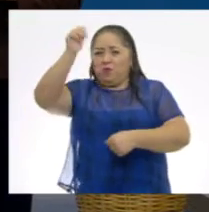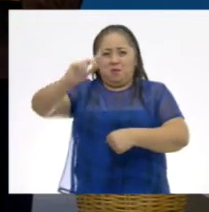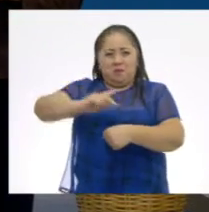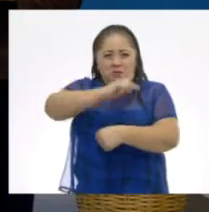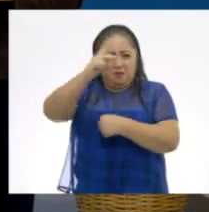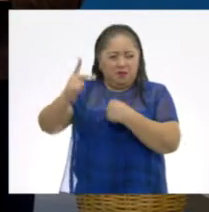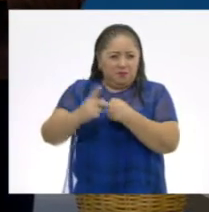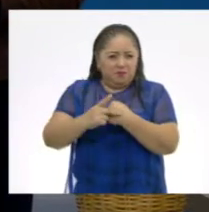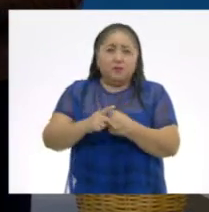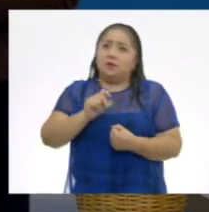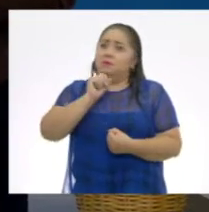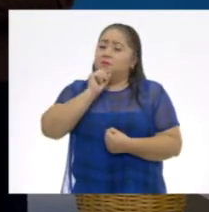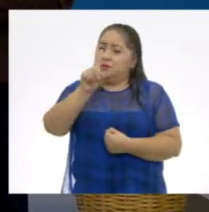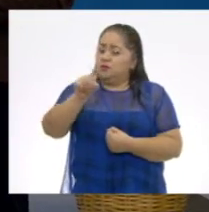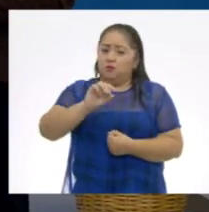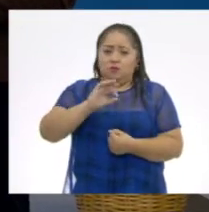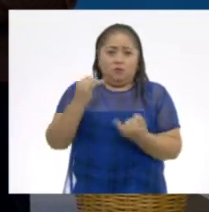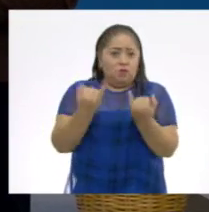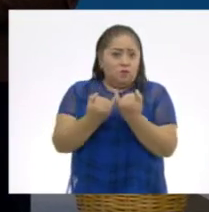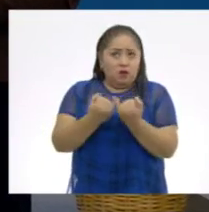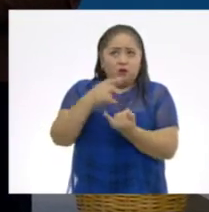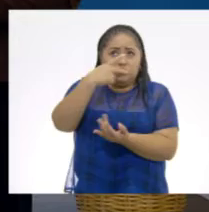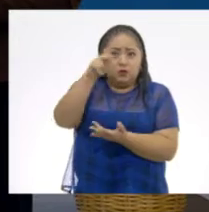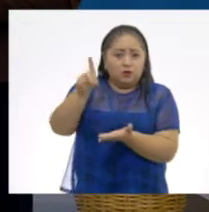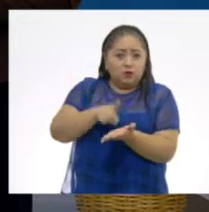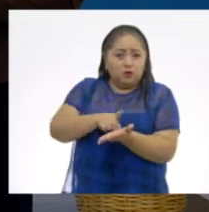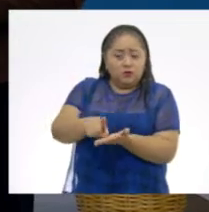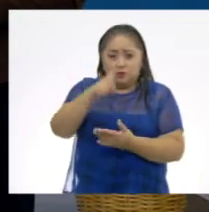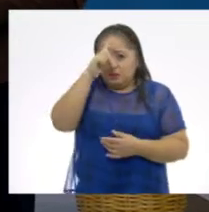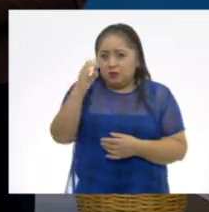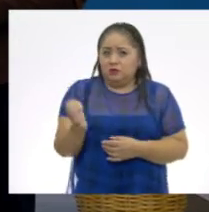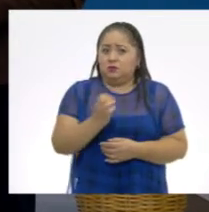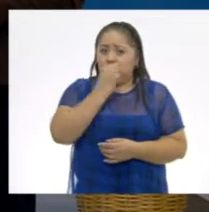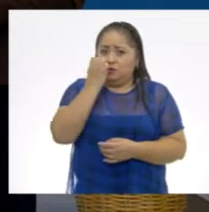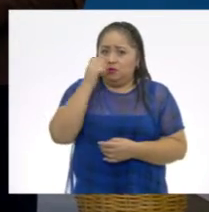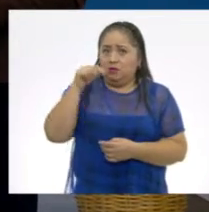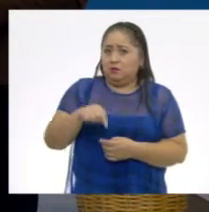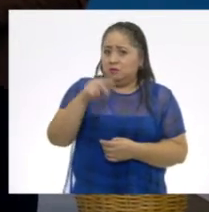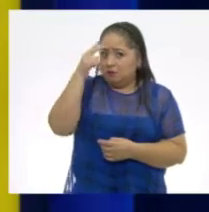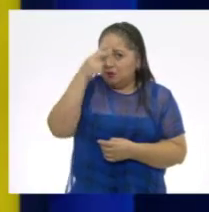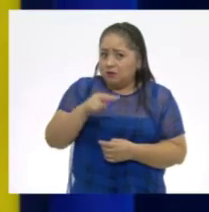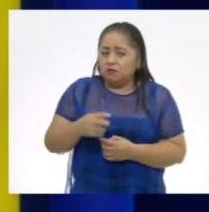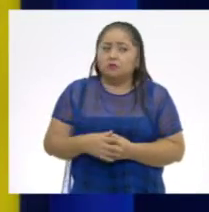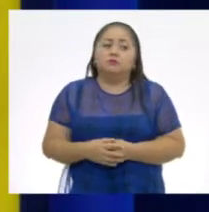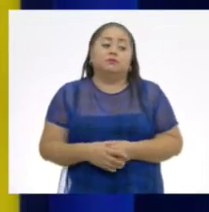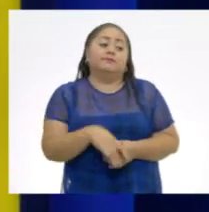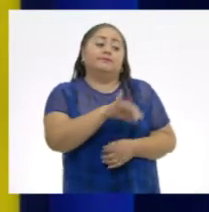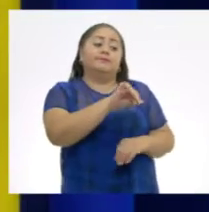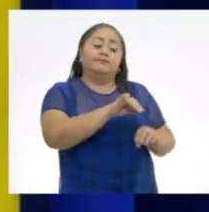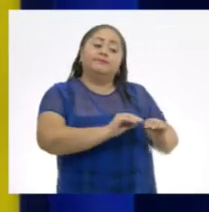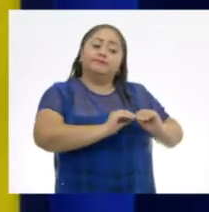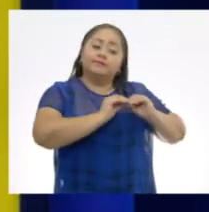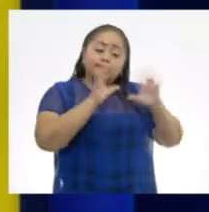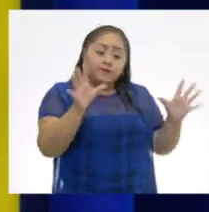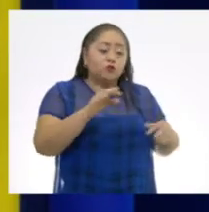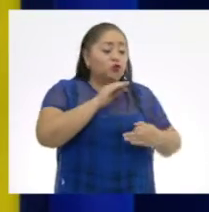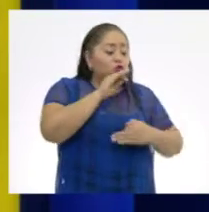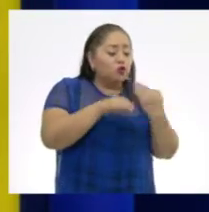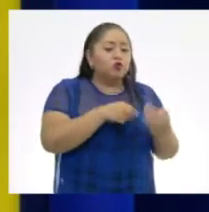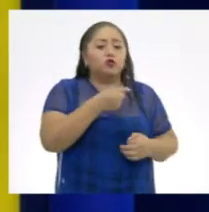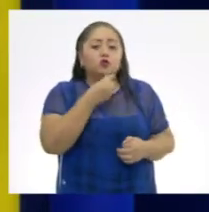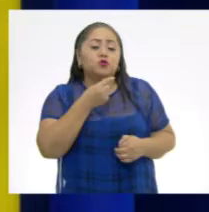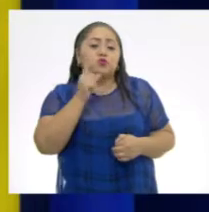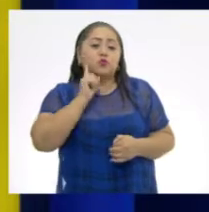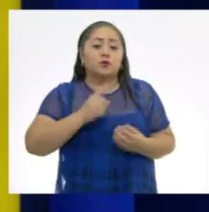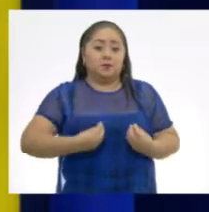país, ¿también pueden ejercer su derecho a la educación en México? Claro que sí. Todas las niñas y los